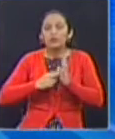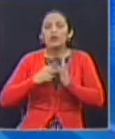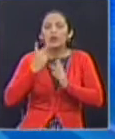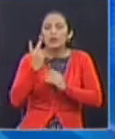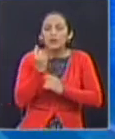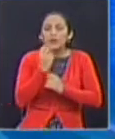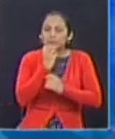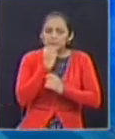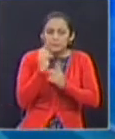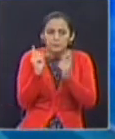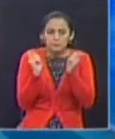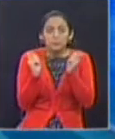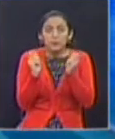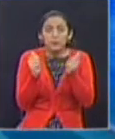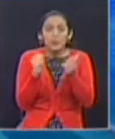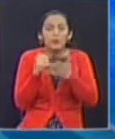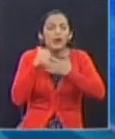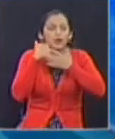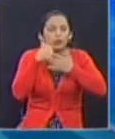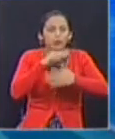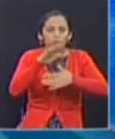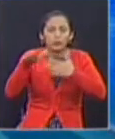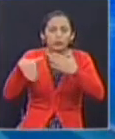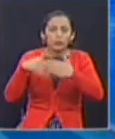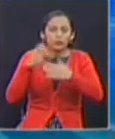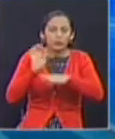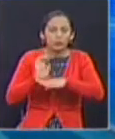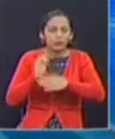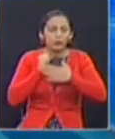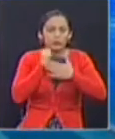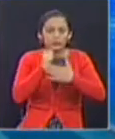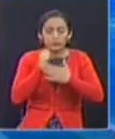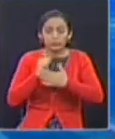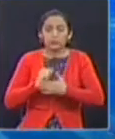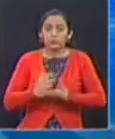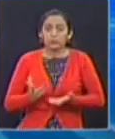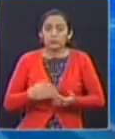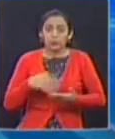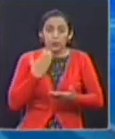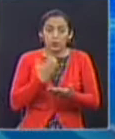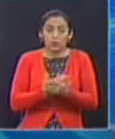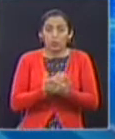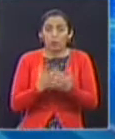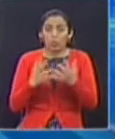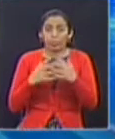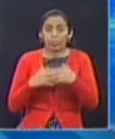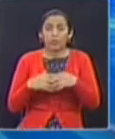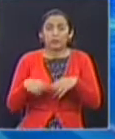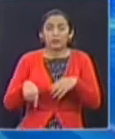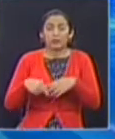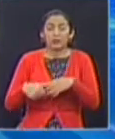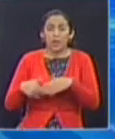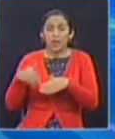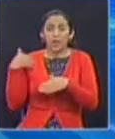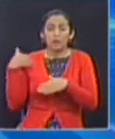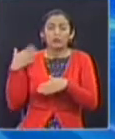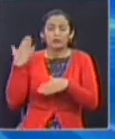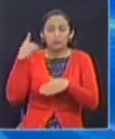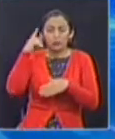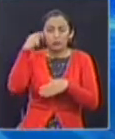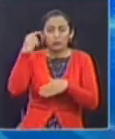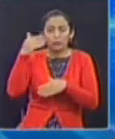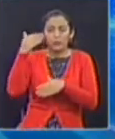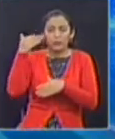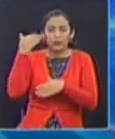aquí, para que el gobierno pueda manejar esta dura situación económica heredada por, yo diría,